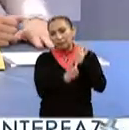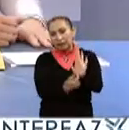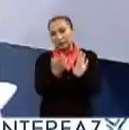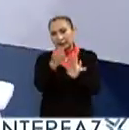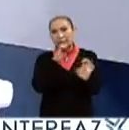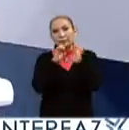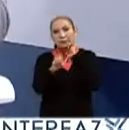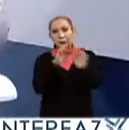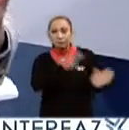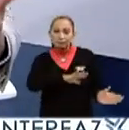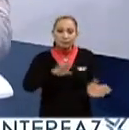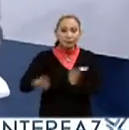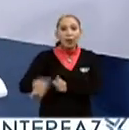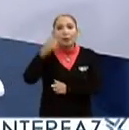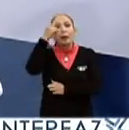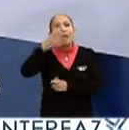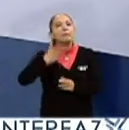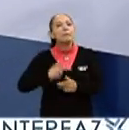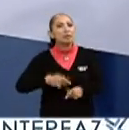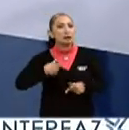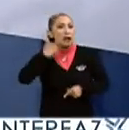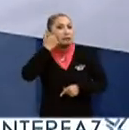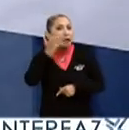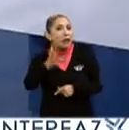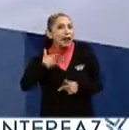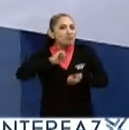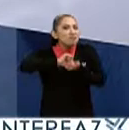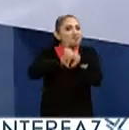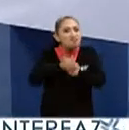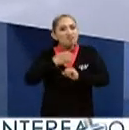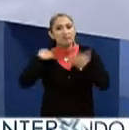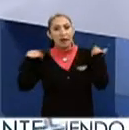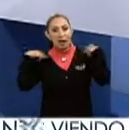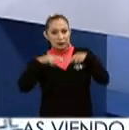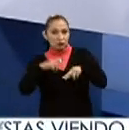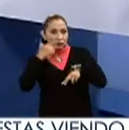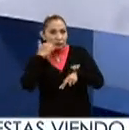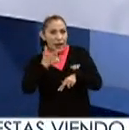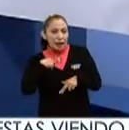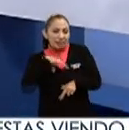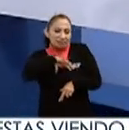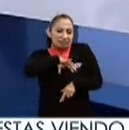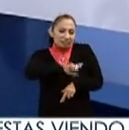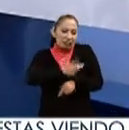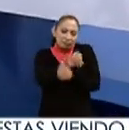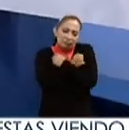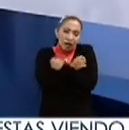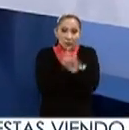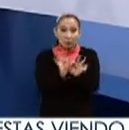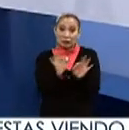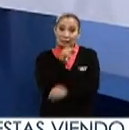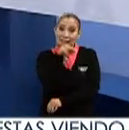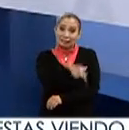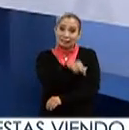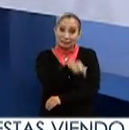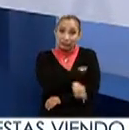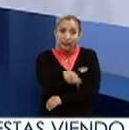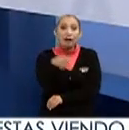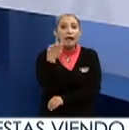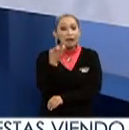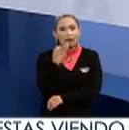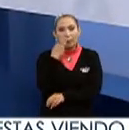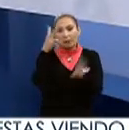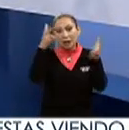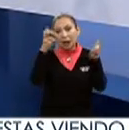esta entrevista. Y para quienes buscan convertirse en profesores, la vocación es de vital importancia. Sobre ello